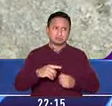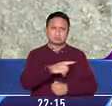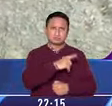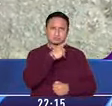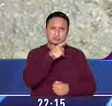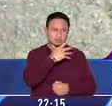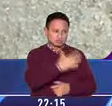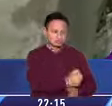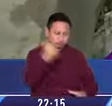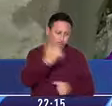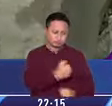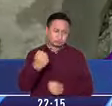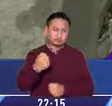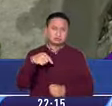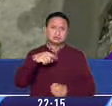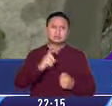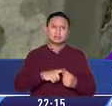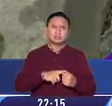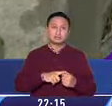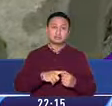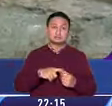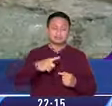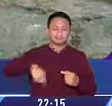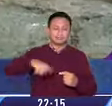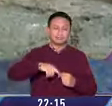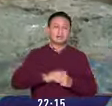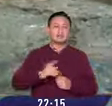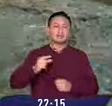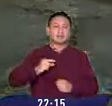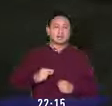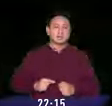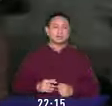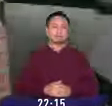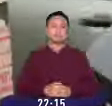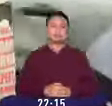los metales en Quito? Pues tenemos los detalles más adelante.